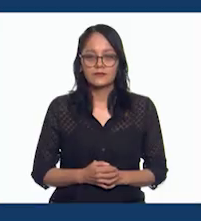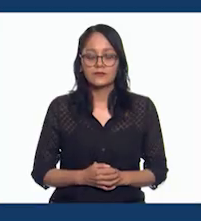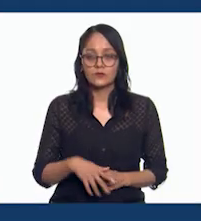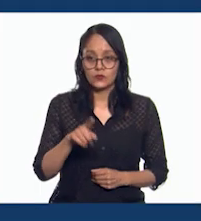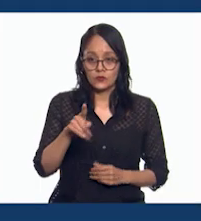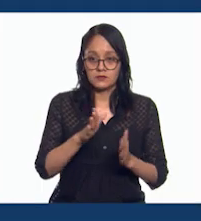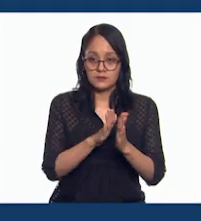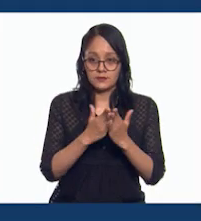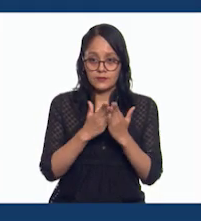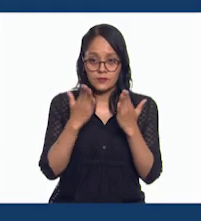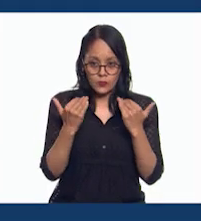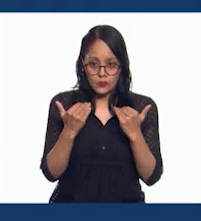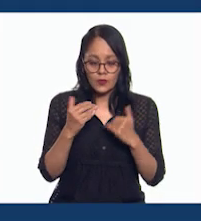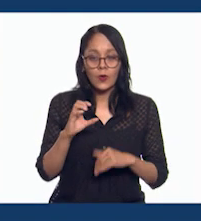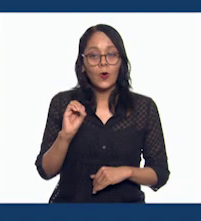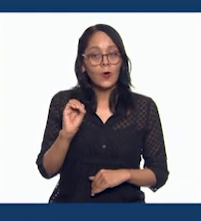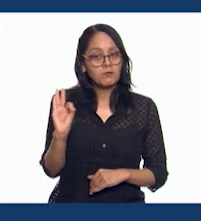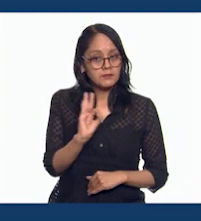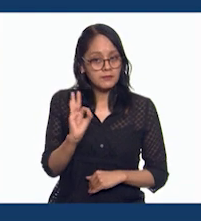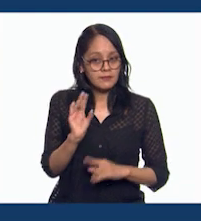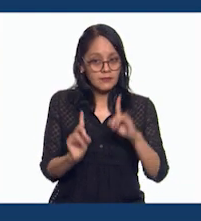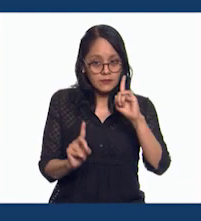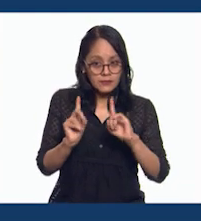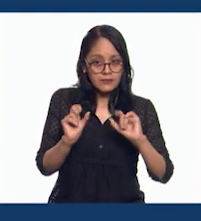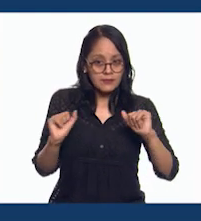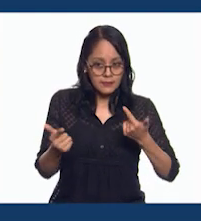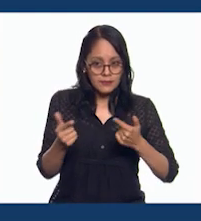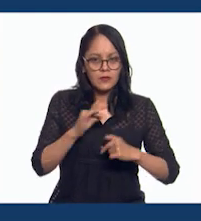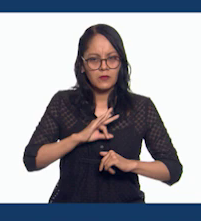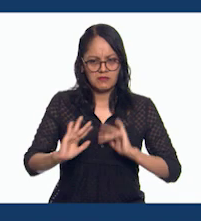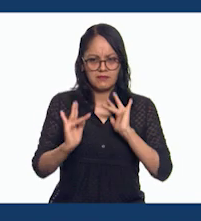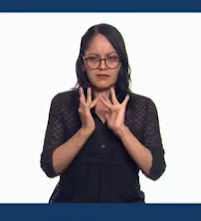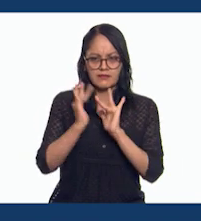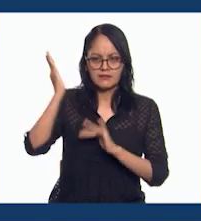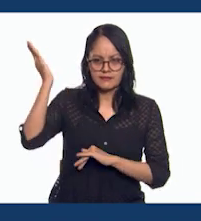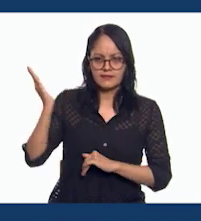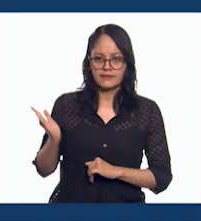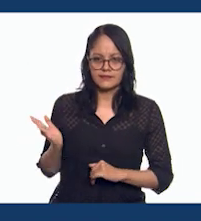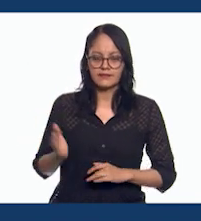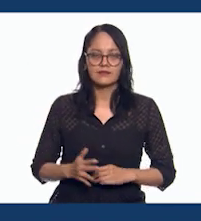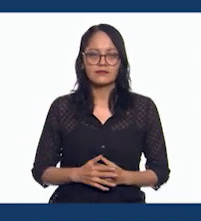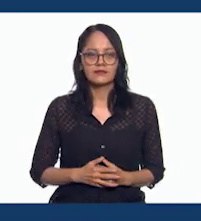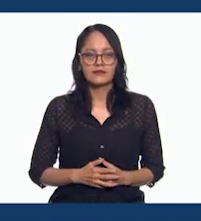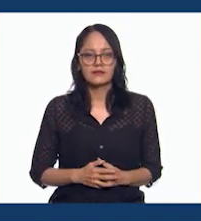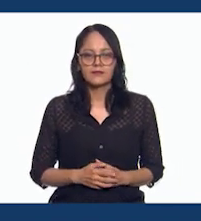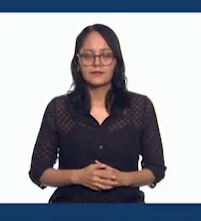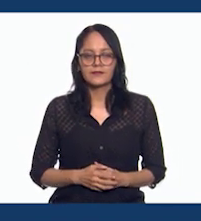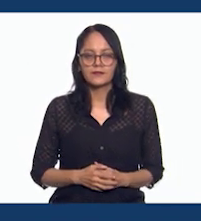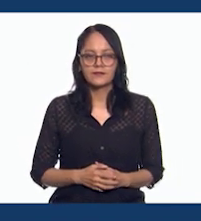Si no tienes el libro de texto o necesitas ayuda para responder las preguntas, contáctanos.